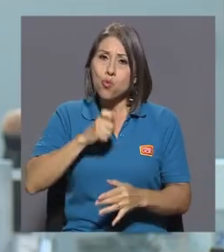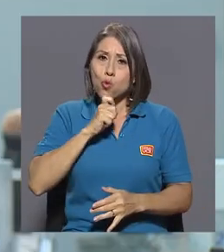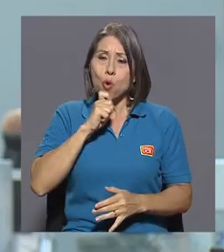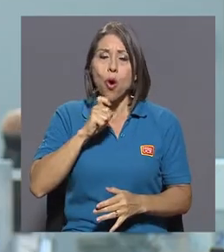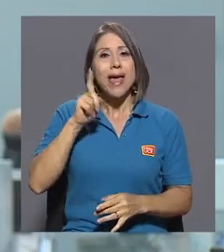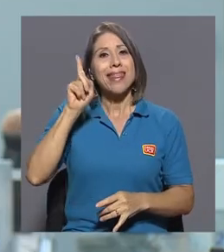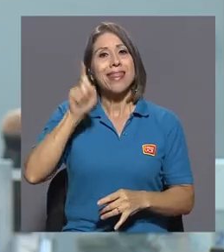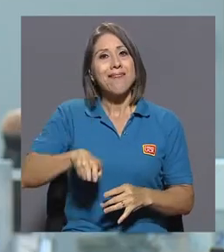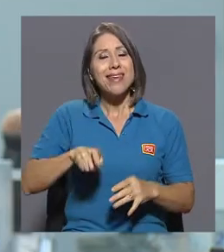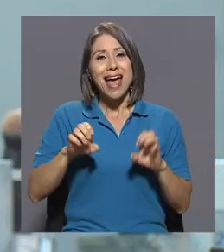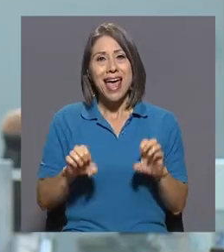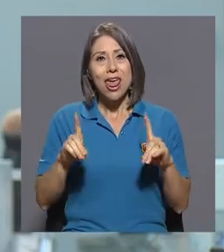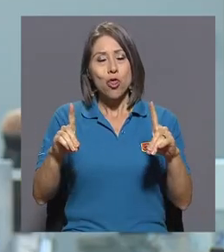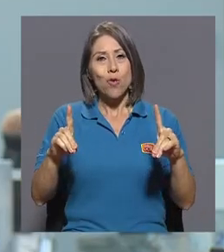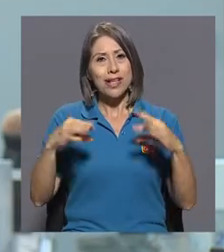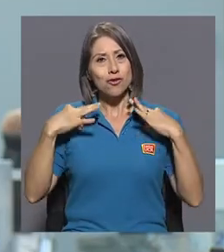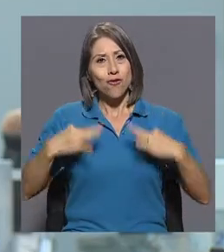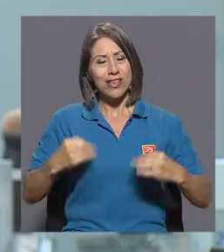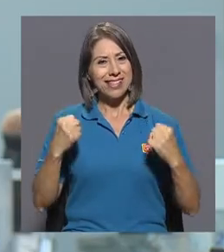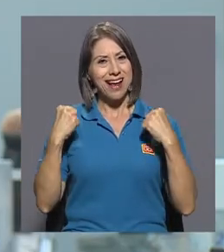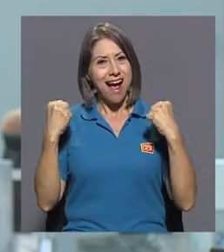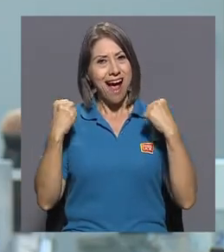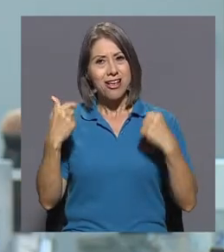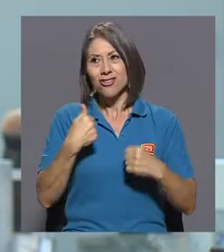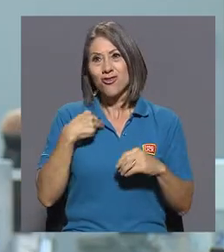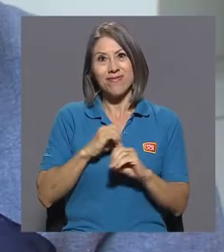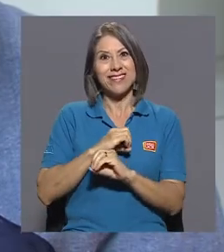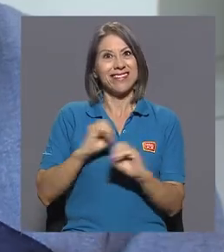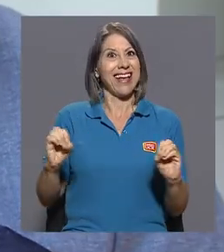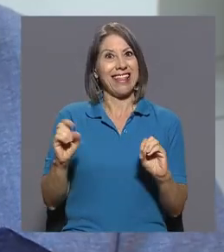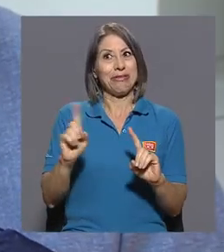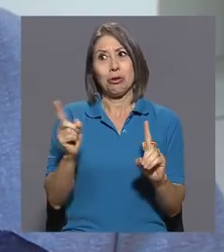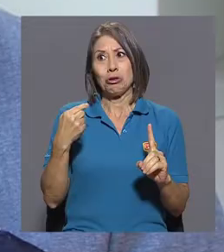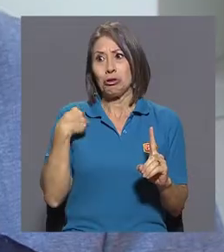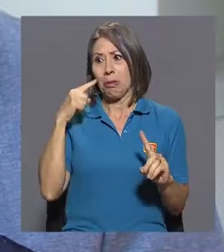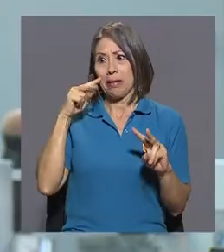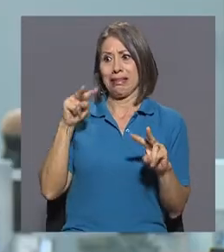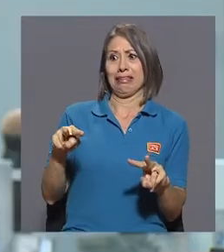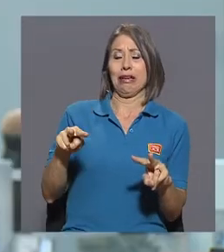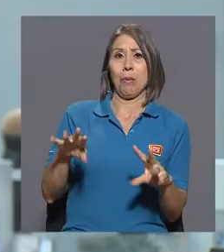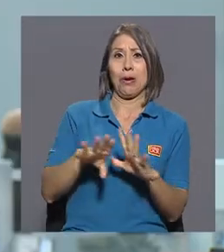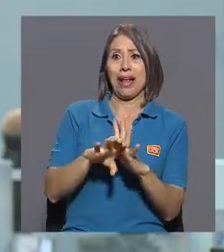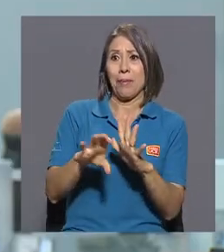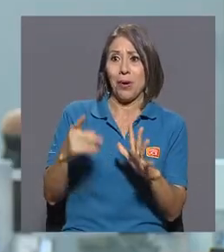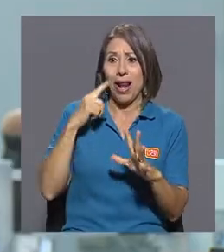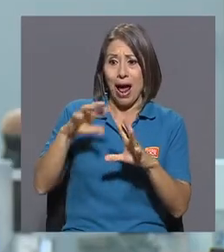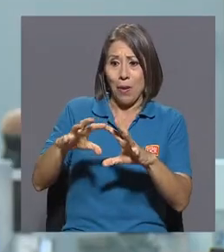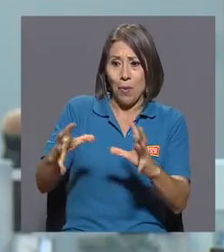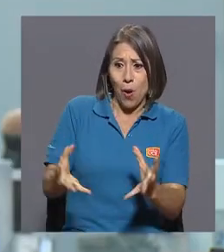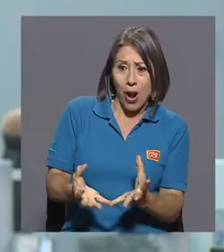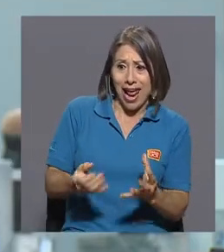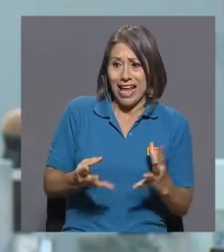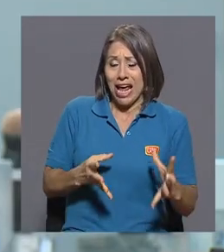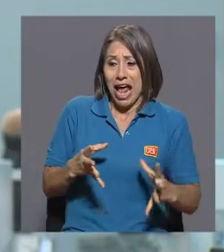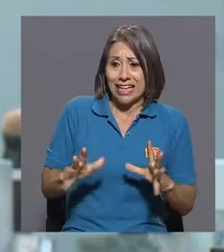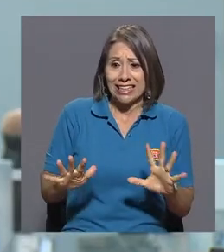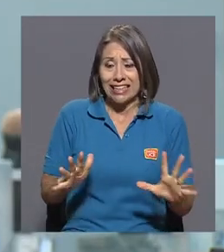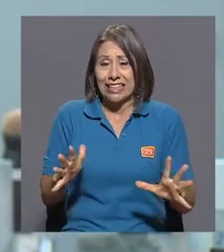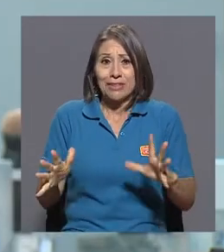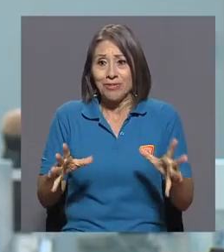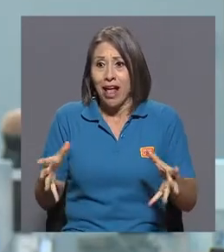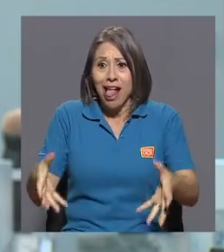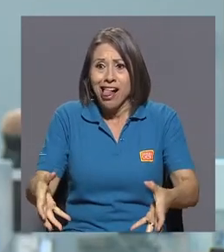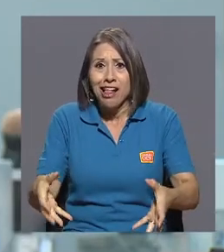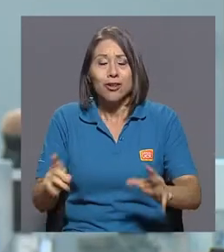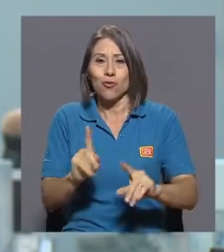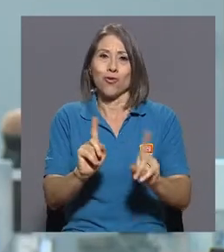no soy nada de educación física. Yo soy como Doria, viene la bola y yo la voy a agarrar, la quiero agarrar y después mejor no, ¿verdad? Porque después me quiero